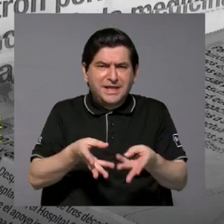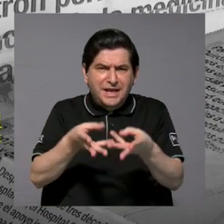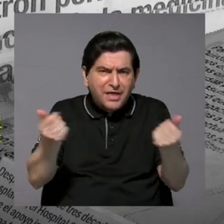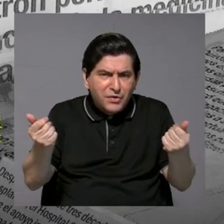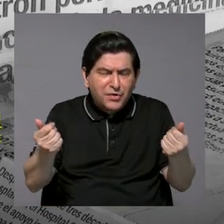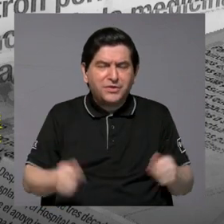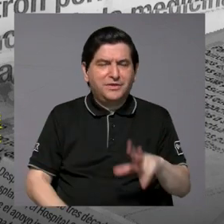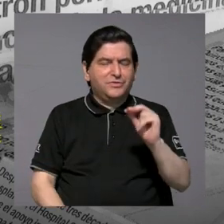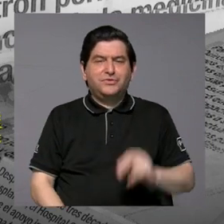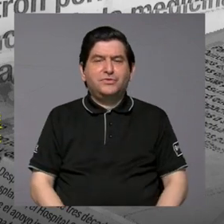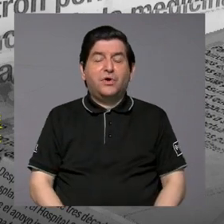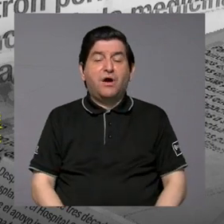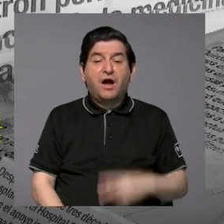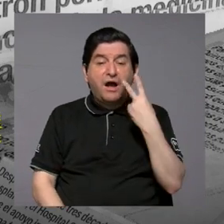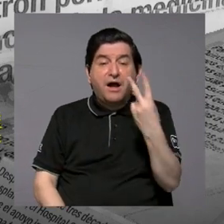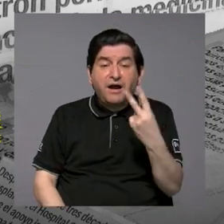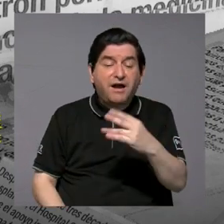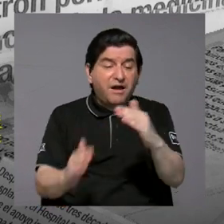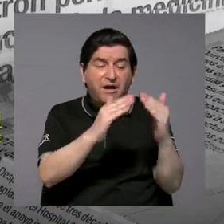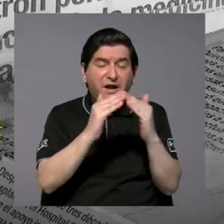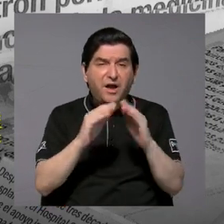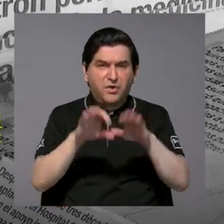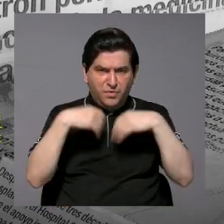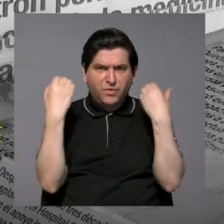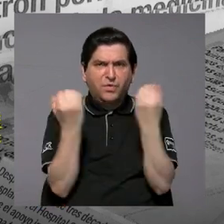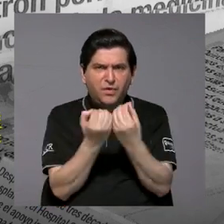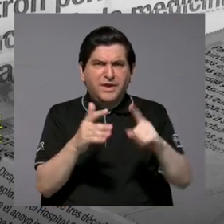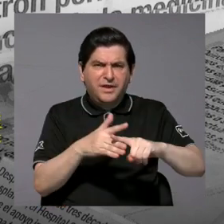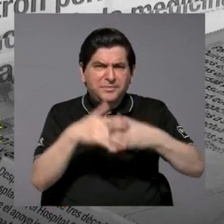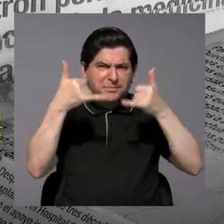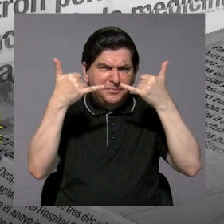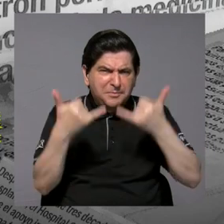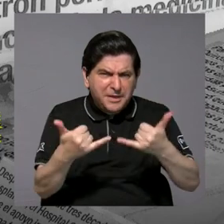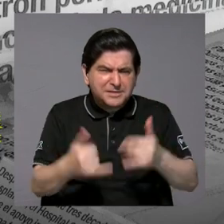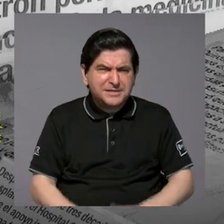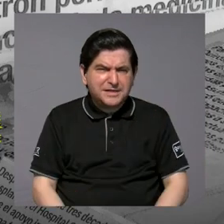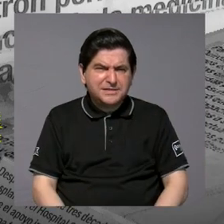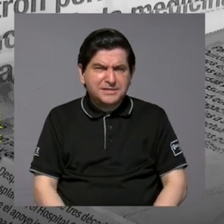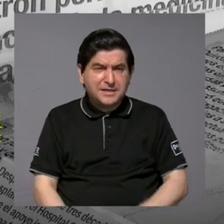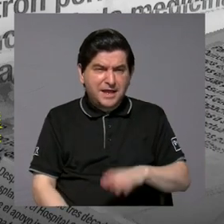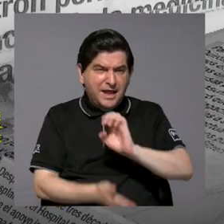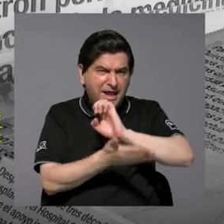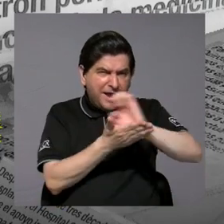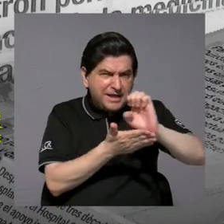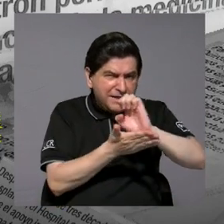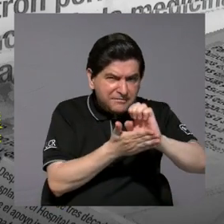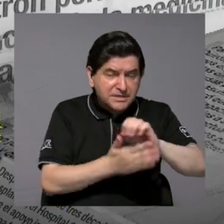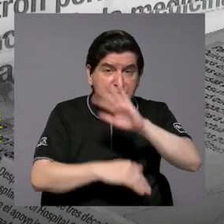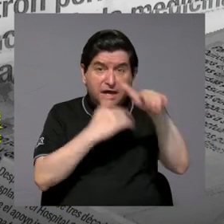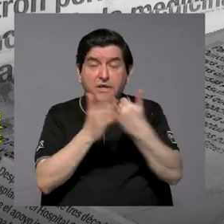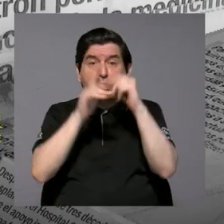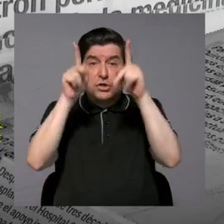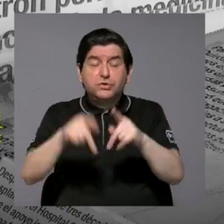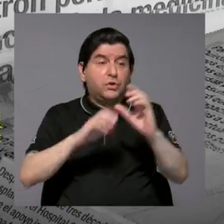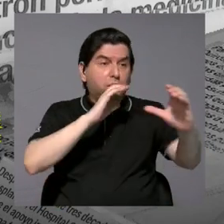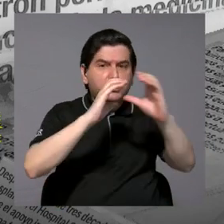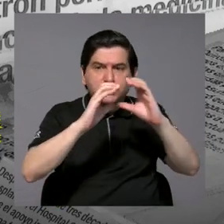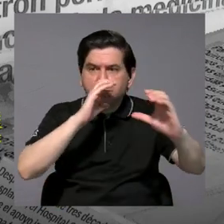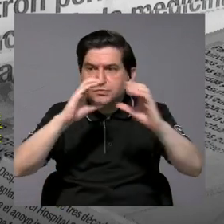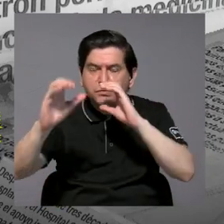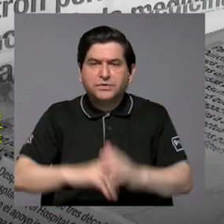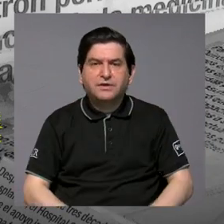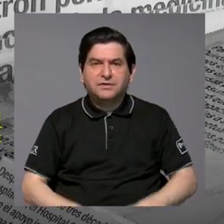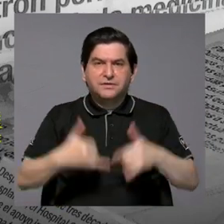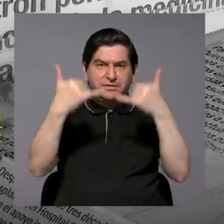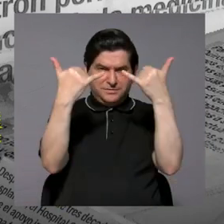desplaza cuando ve una comunidad organizada que comienza ya a tomar sus medidas preventivas y ya todo mundo se comunica